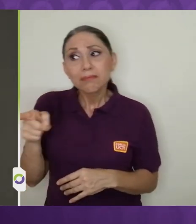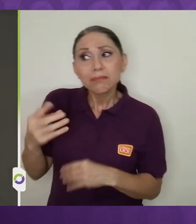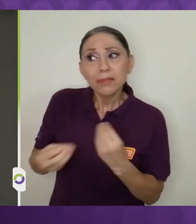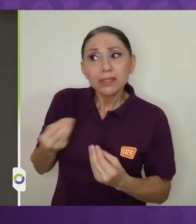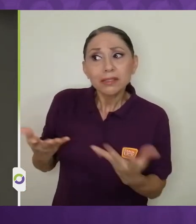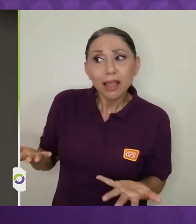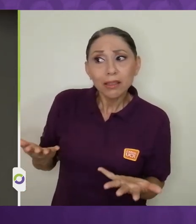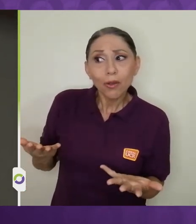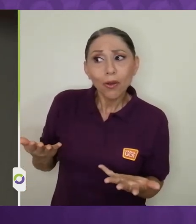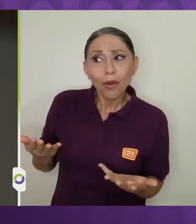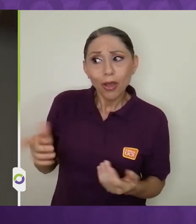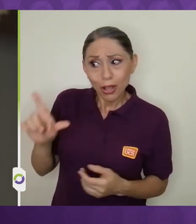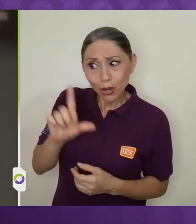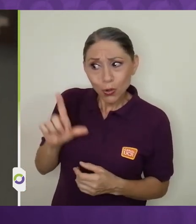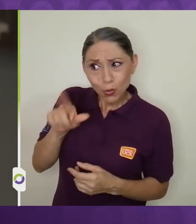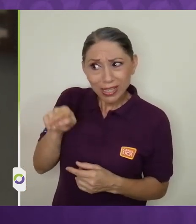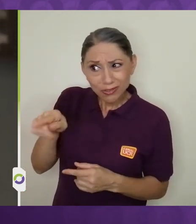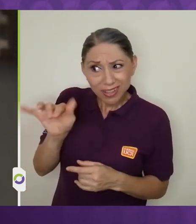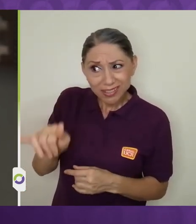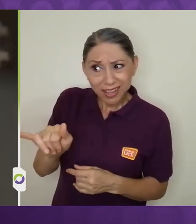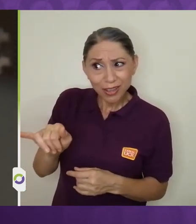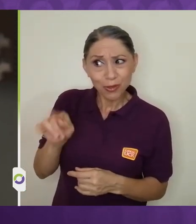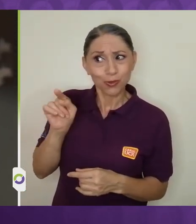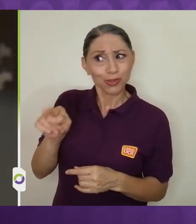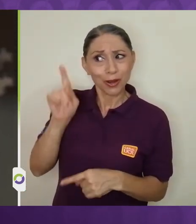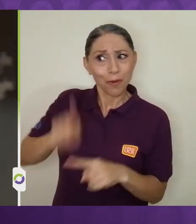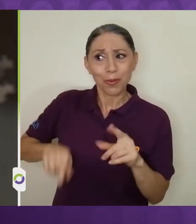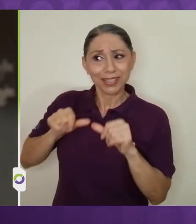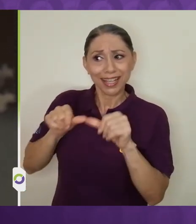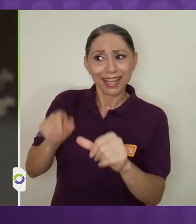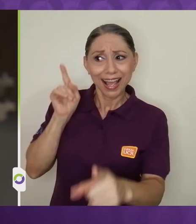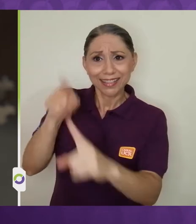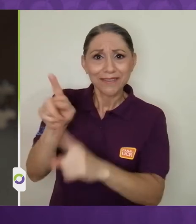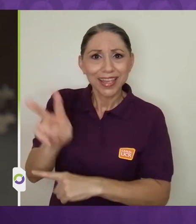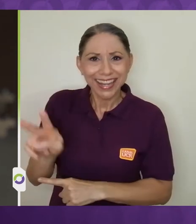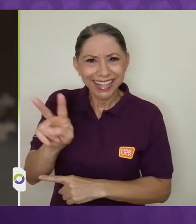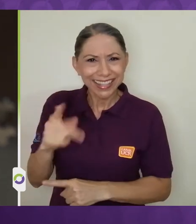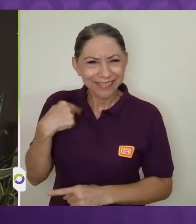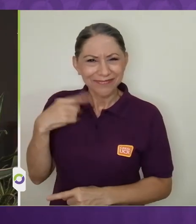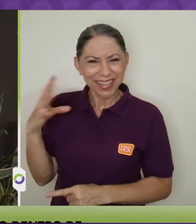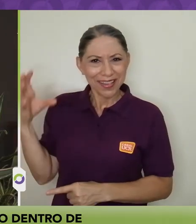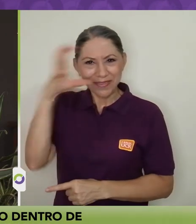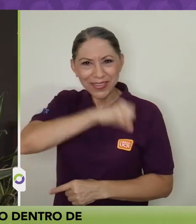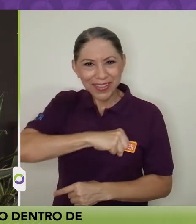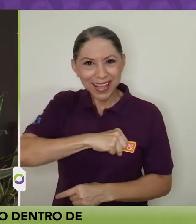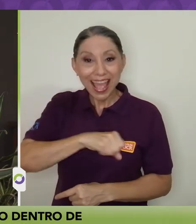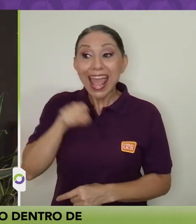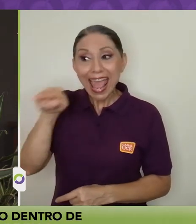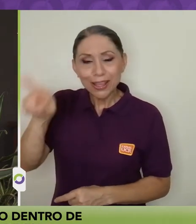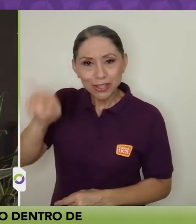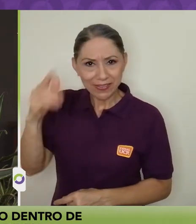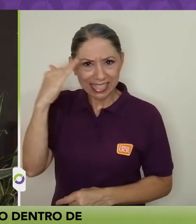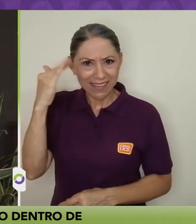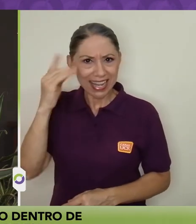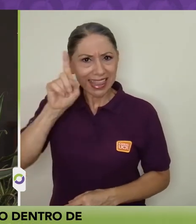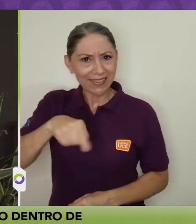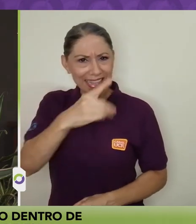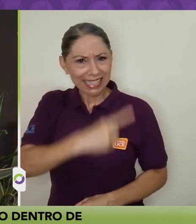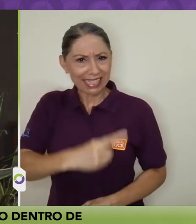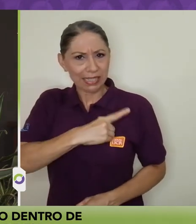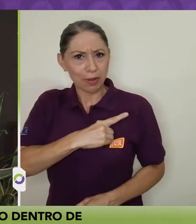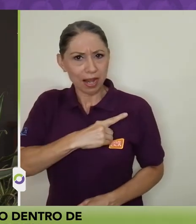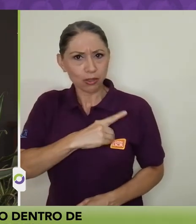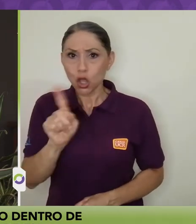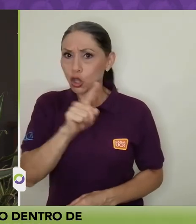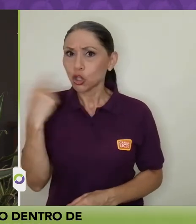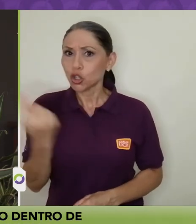estamos comenzando la semana. Usted no va a sobrevivir de aquí al viernes. Entonces, en temas así, ellos tienen que saber que tienen que ser disciplinados,